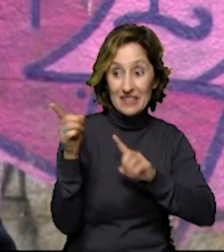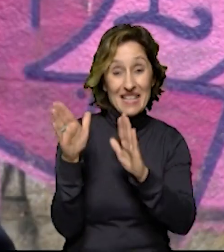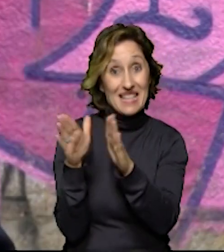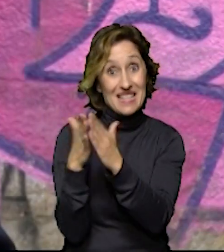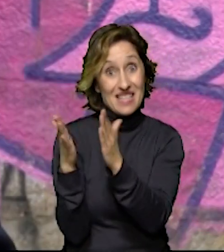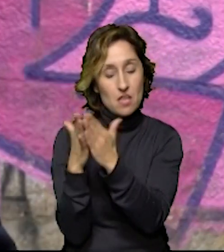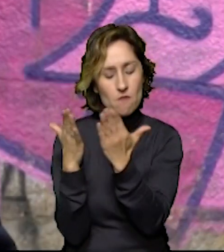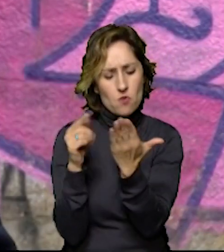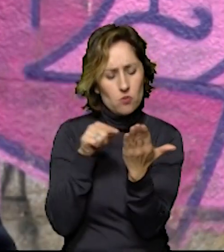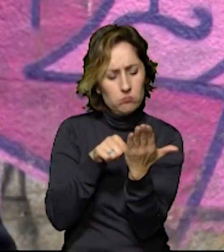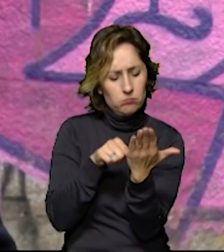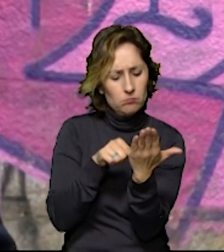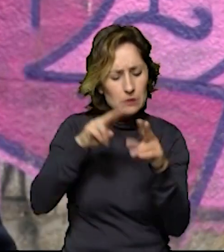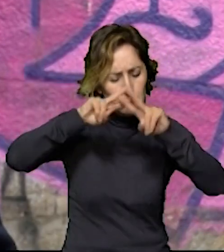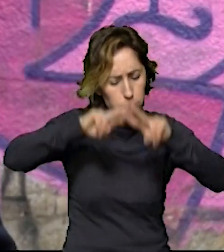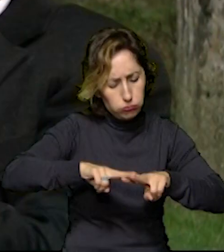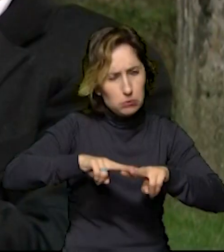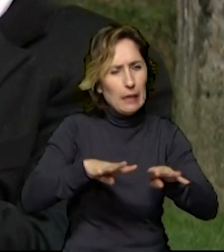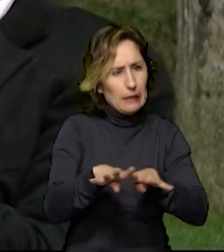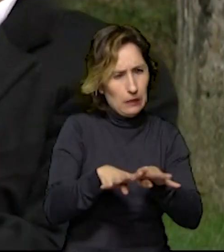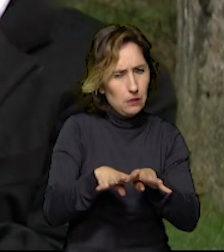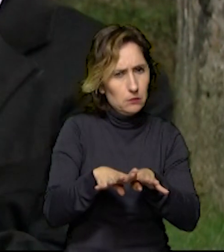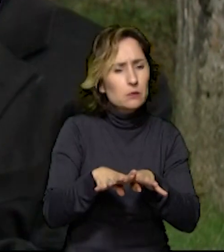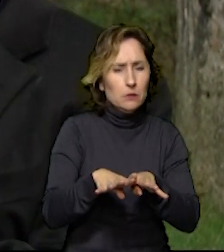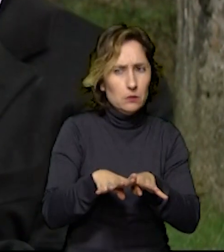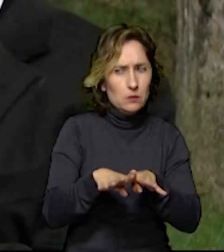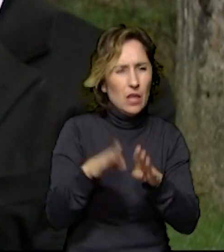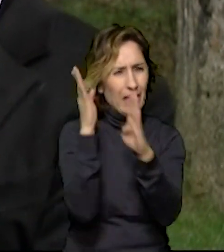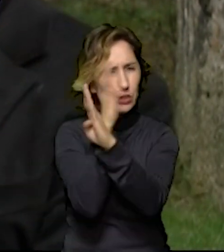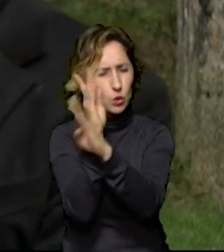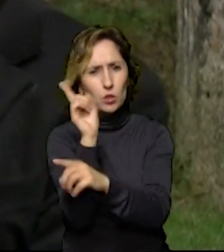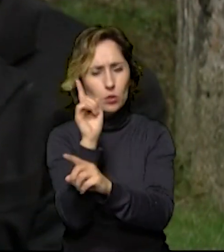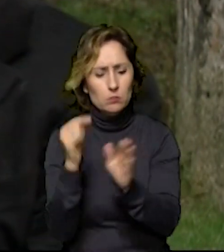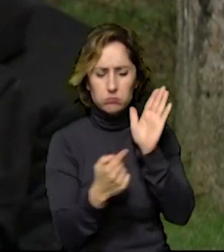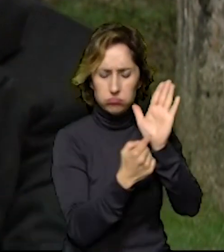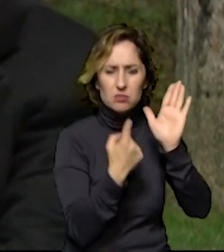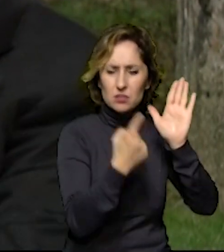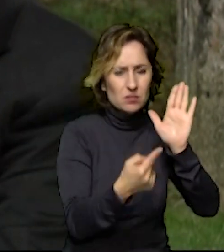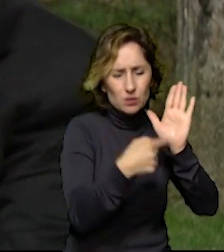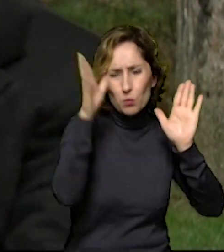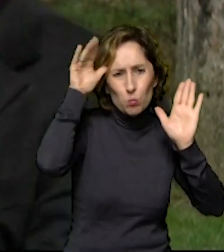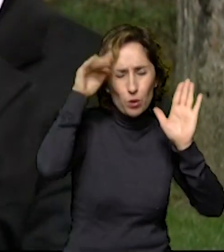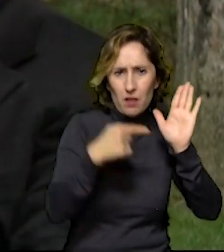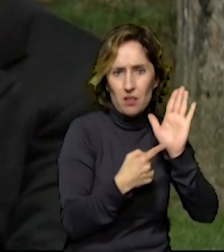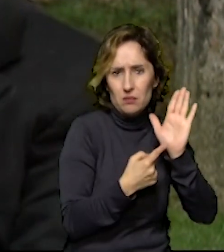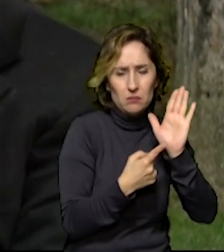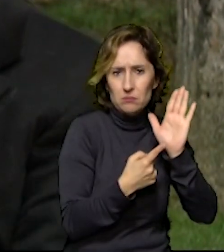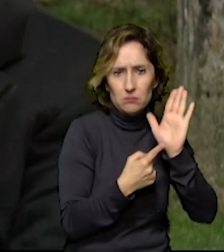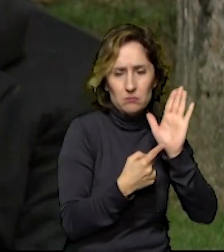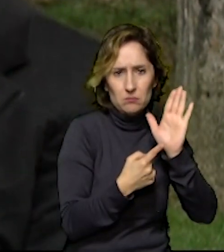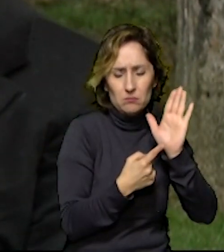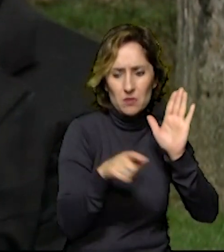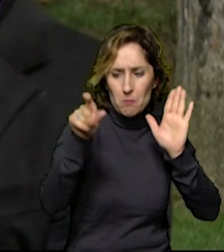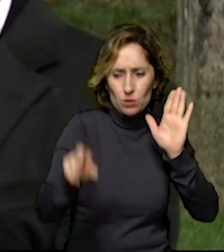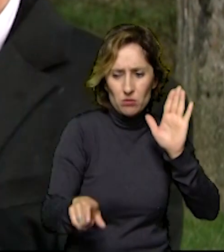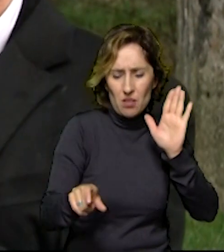Hitler, diciendo, bueno, en vez de esconderlo vamos a sacarlo y decir, esto es una burrada, no se puede eliminar a nadie en